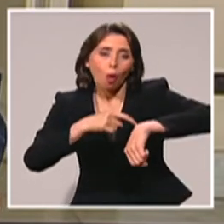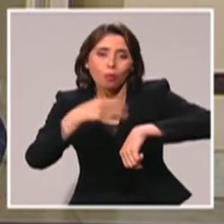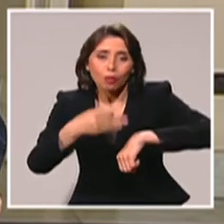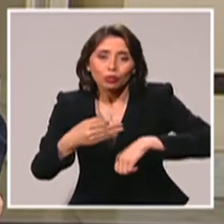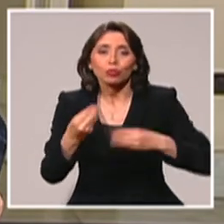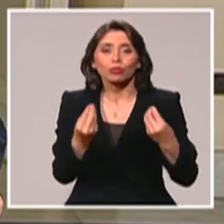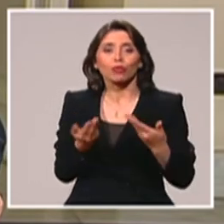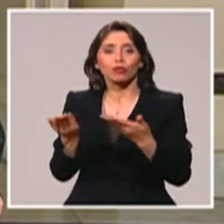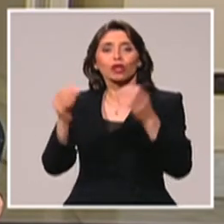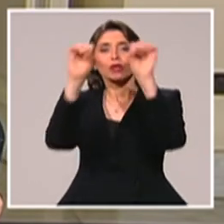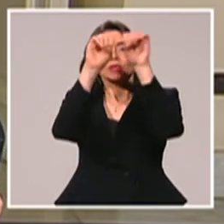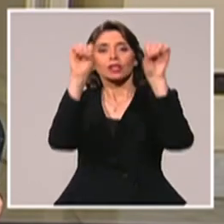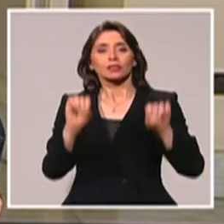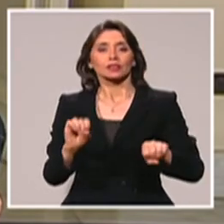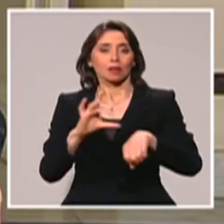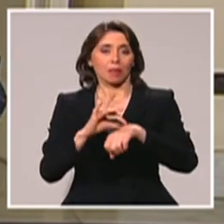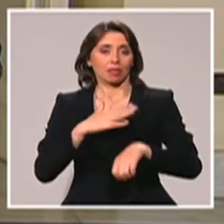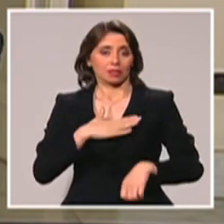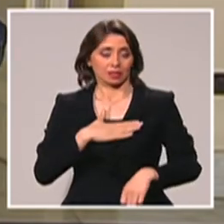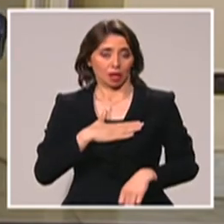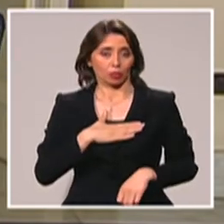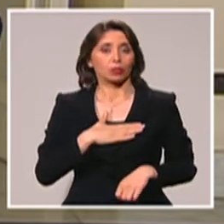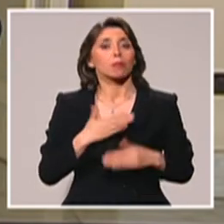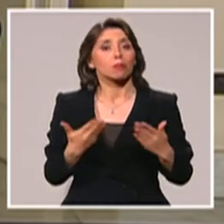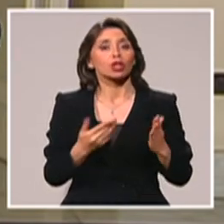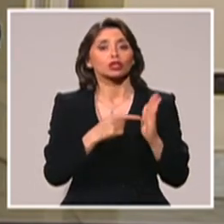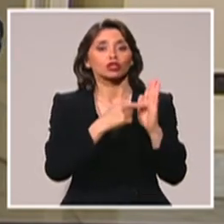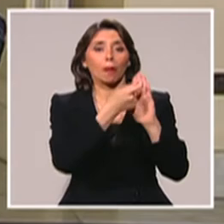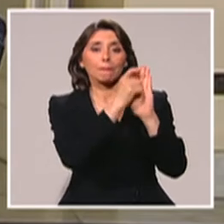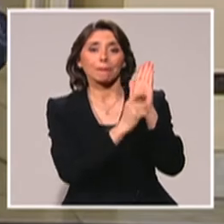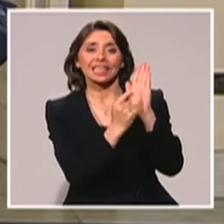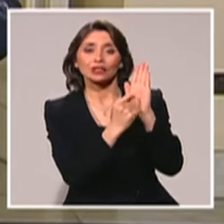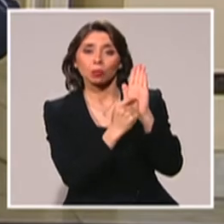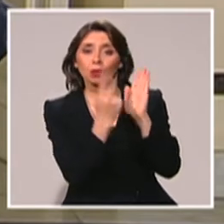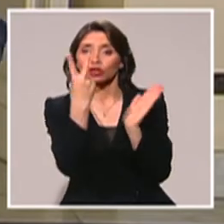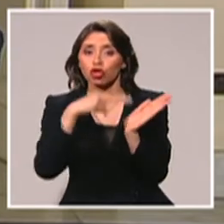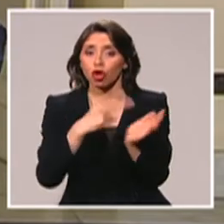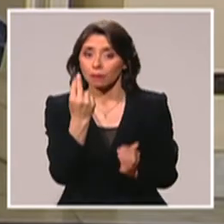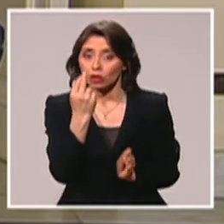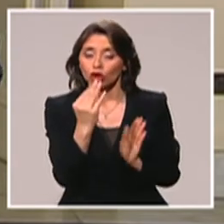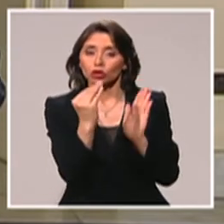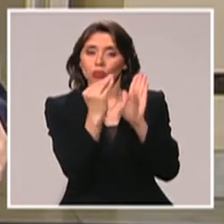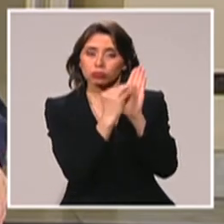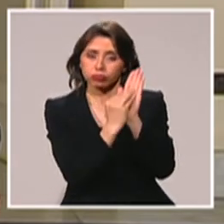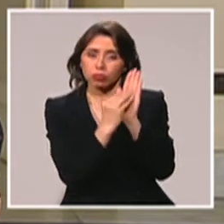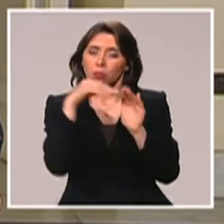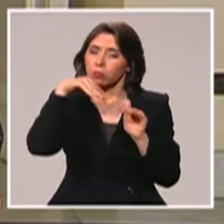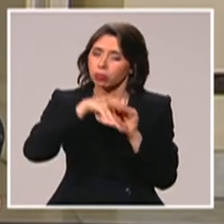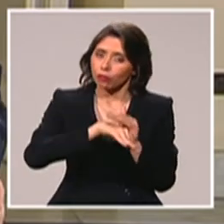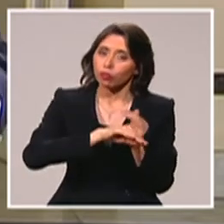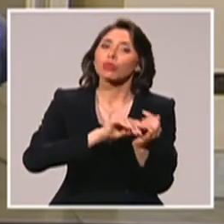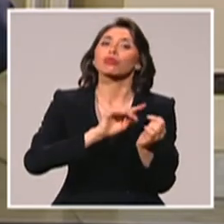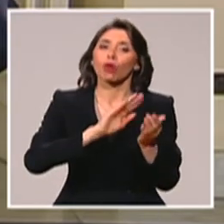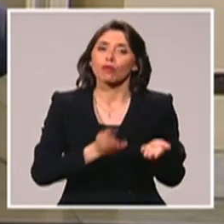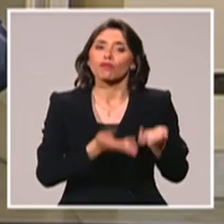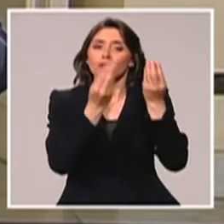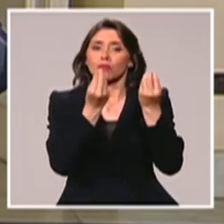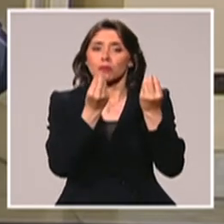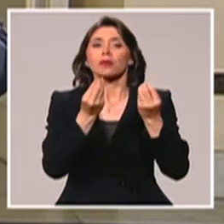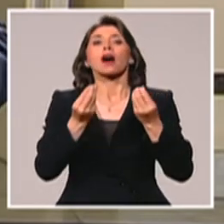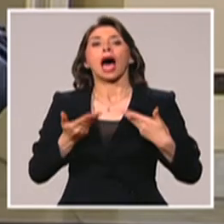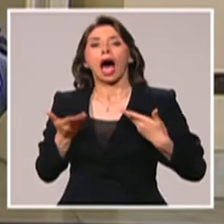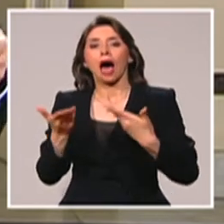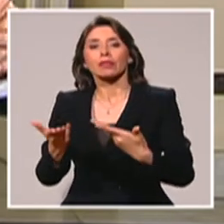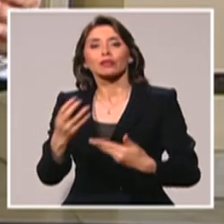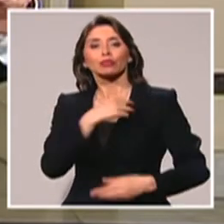de nuestro sistema de salud por ello el presupuesto 2012 contempla un profundo fortalecimiento de la atención primaria